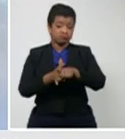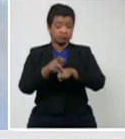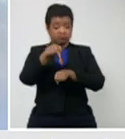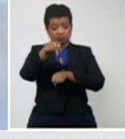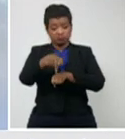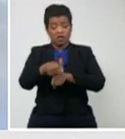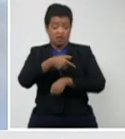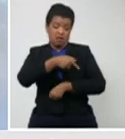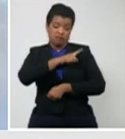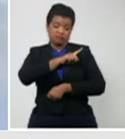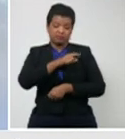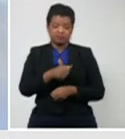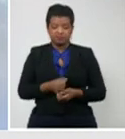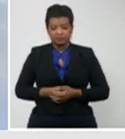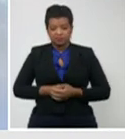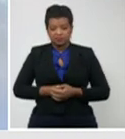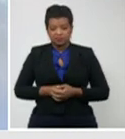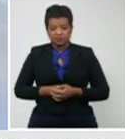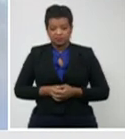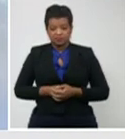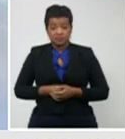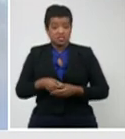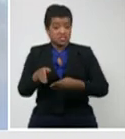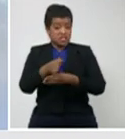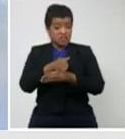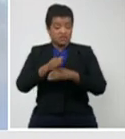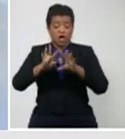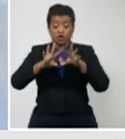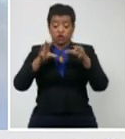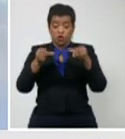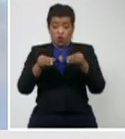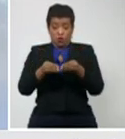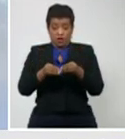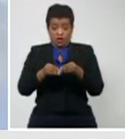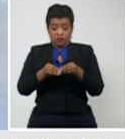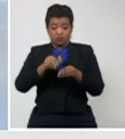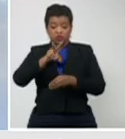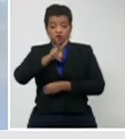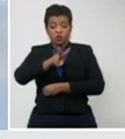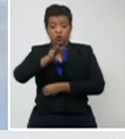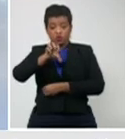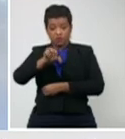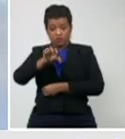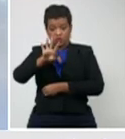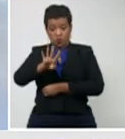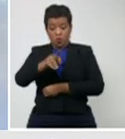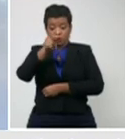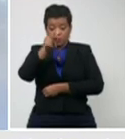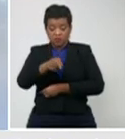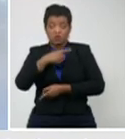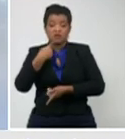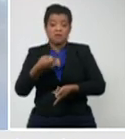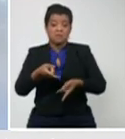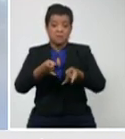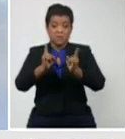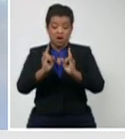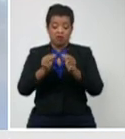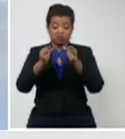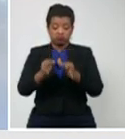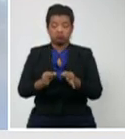ayer. Eso hace un total de 204 fallecidos en el día, en el